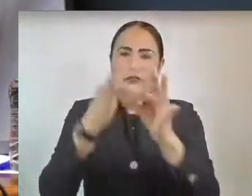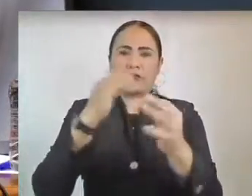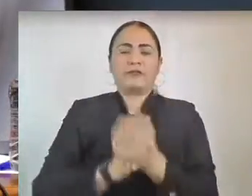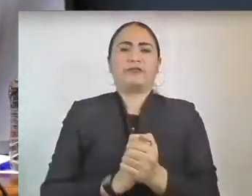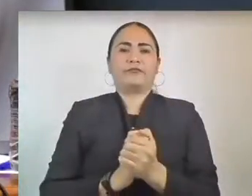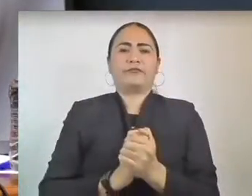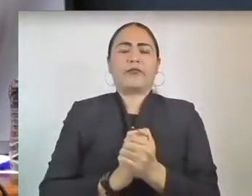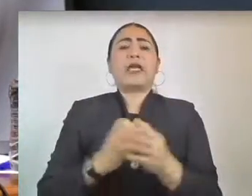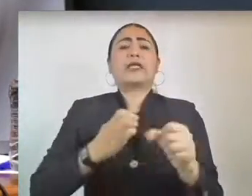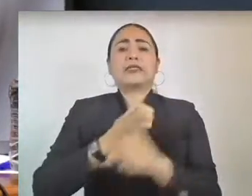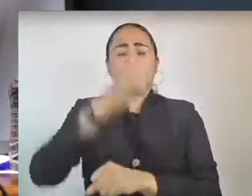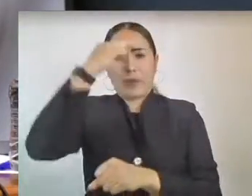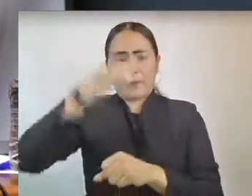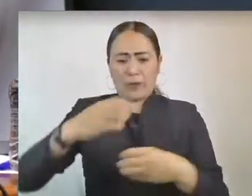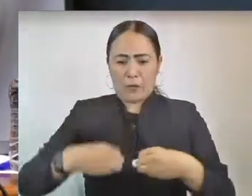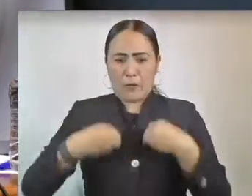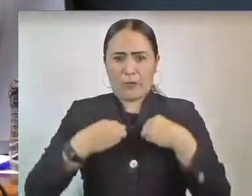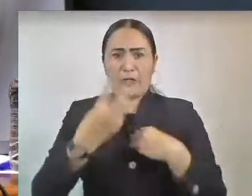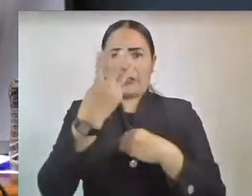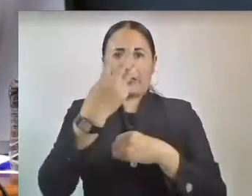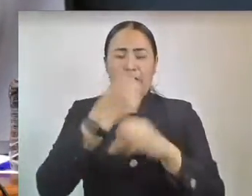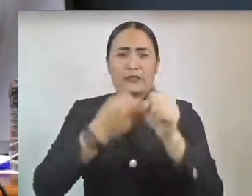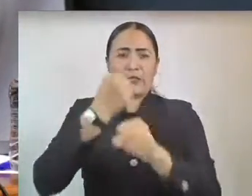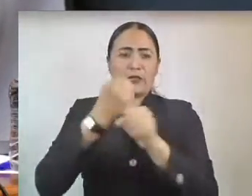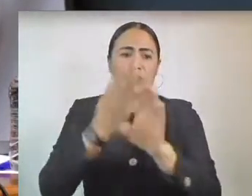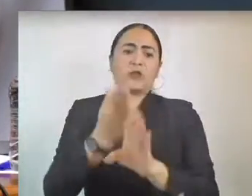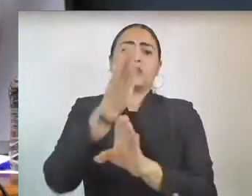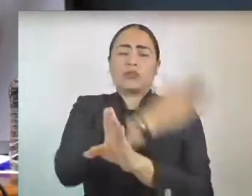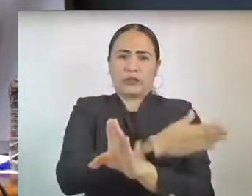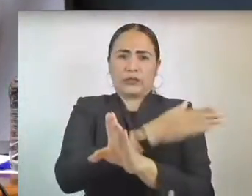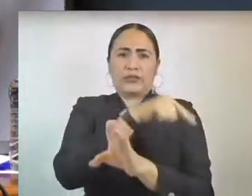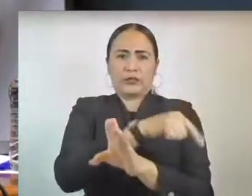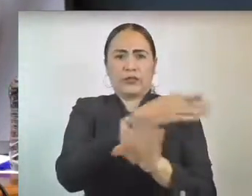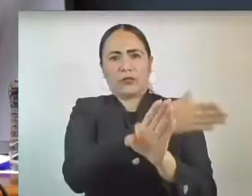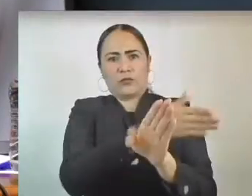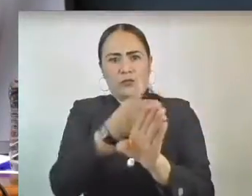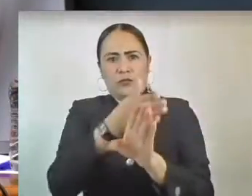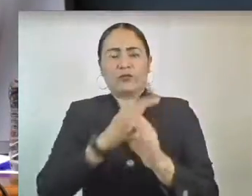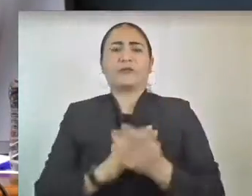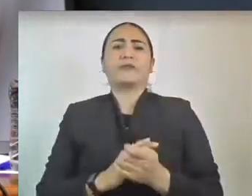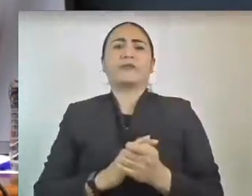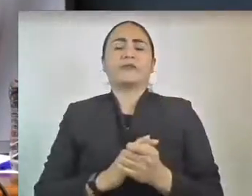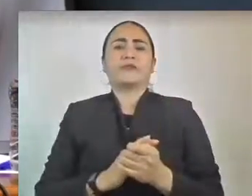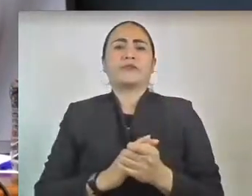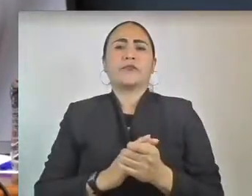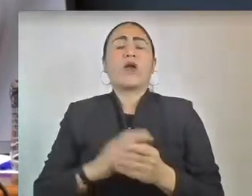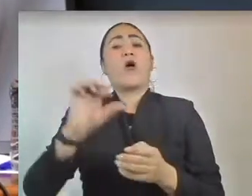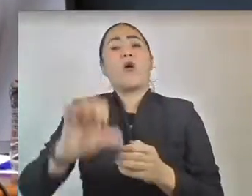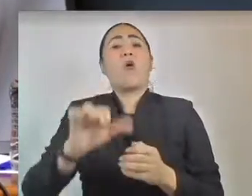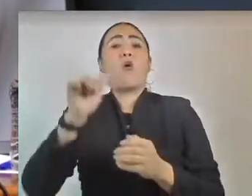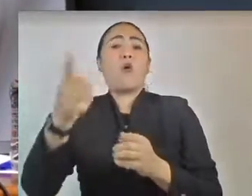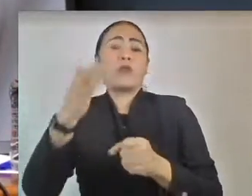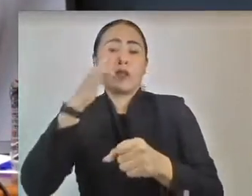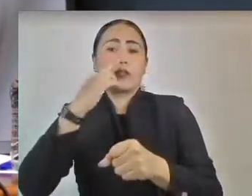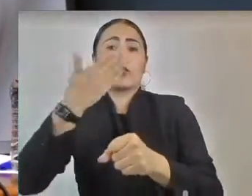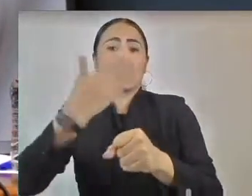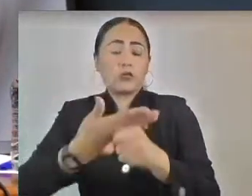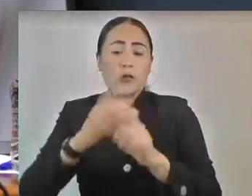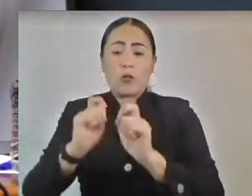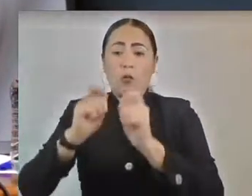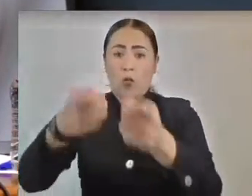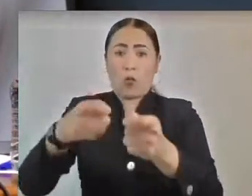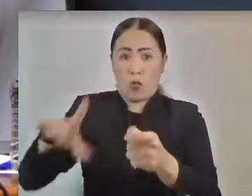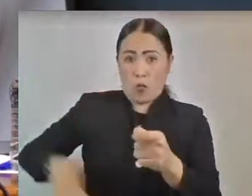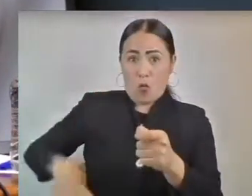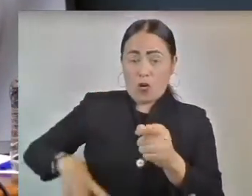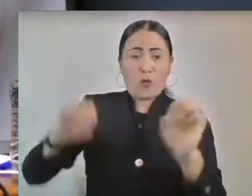3 años previos a la designación, no tener ni haber tenido cargo alguno de elección popular, ni haber sido